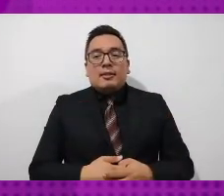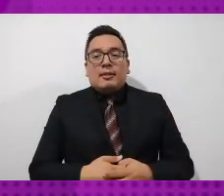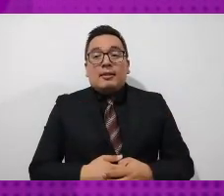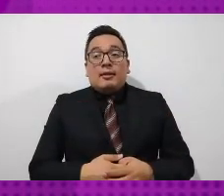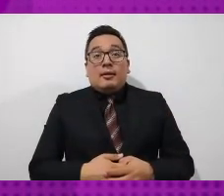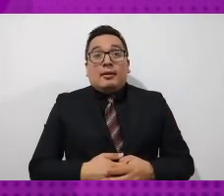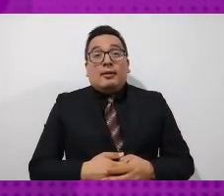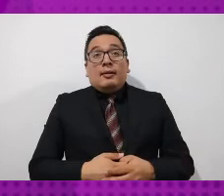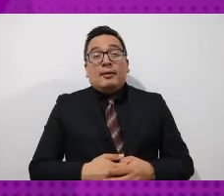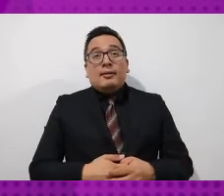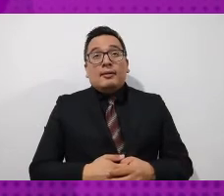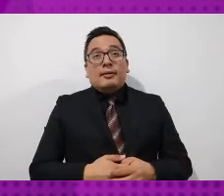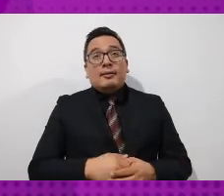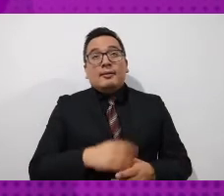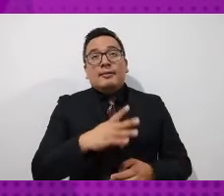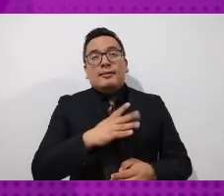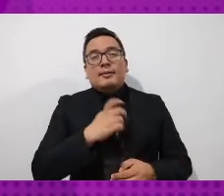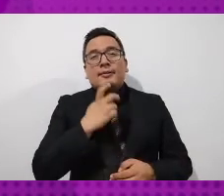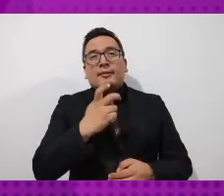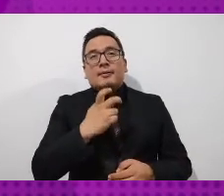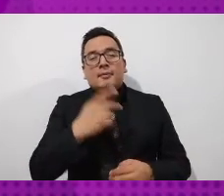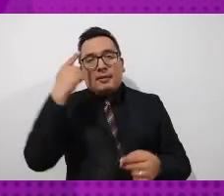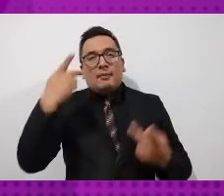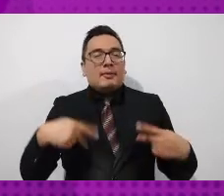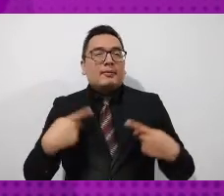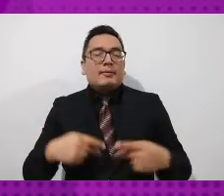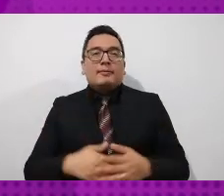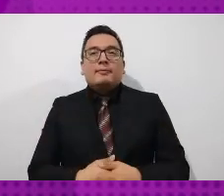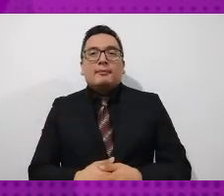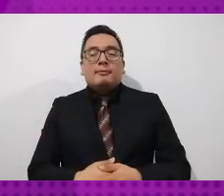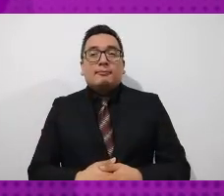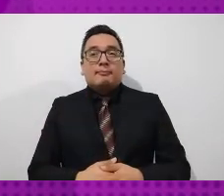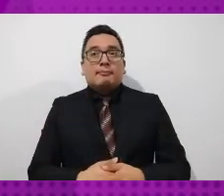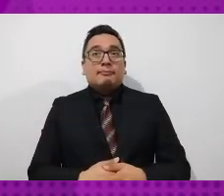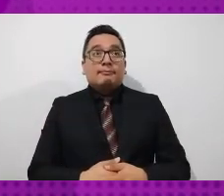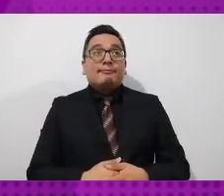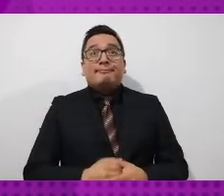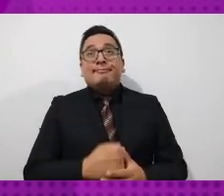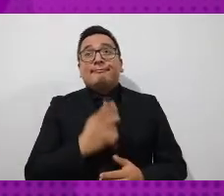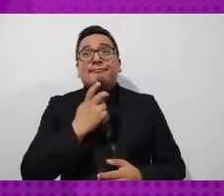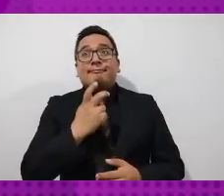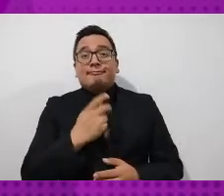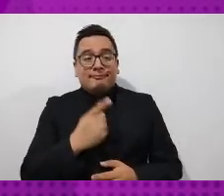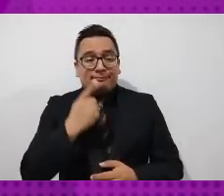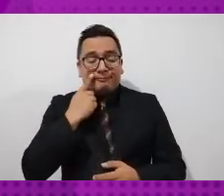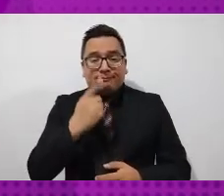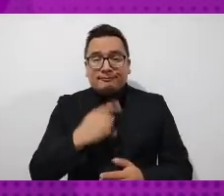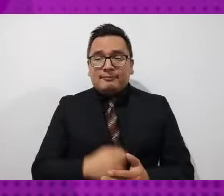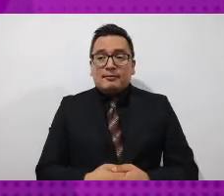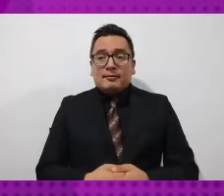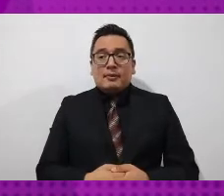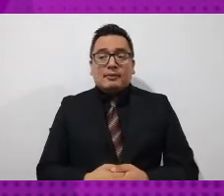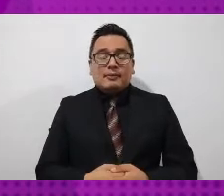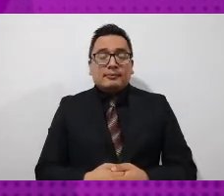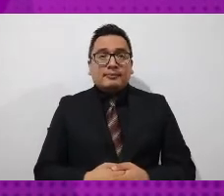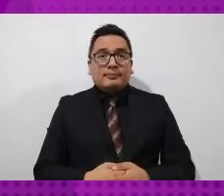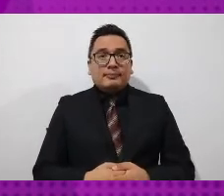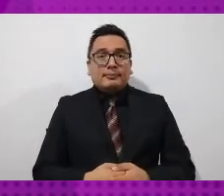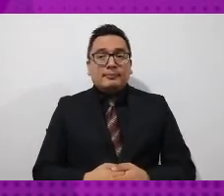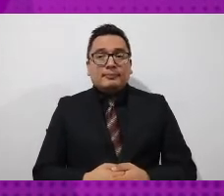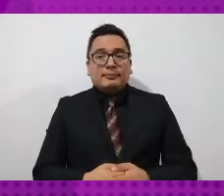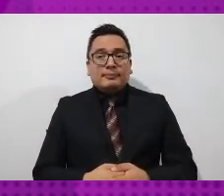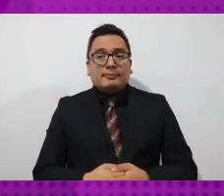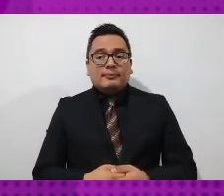lo específico le atañen y le preocupan a la ciudadanía. Es correcto. Y yo inclusive yo te diría,